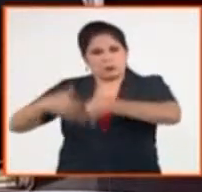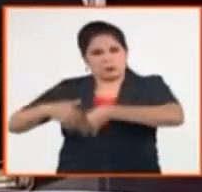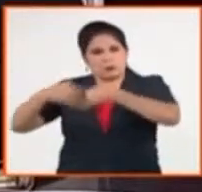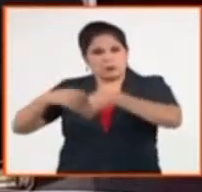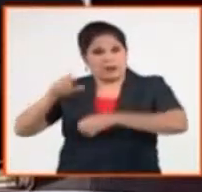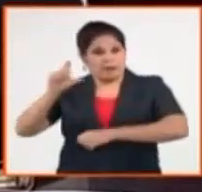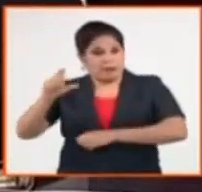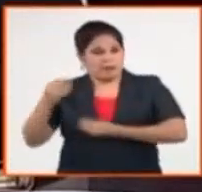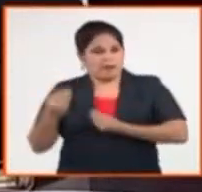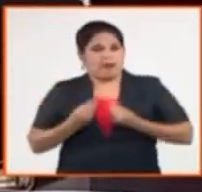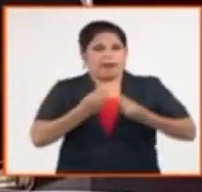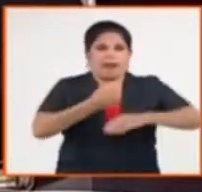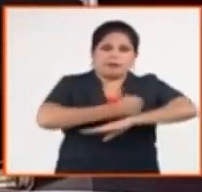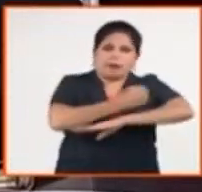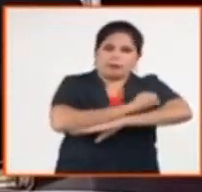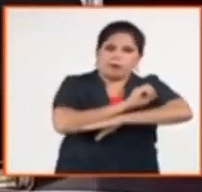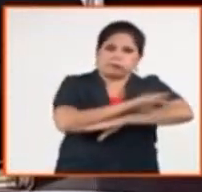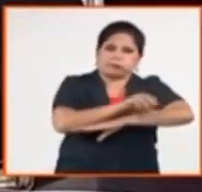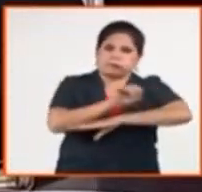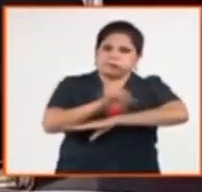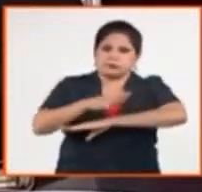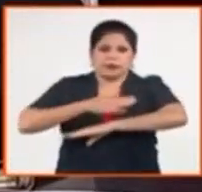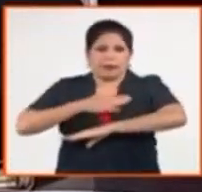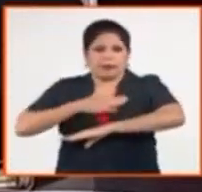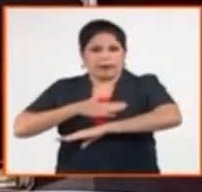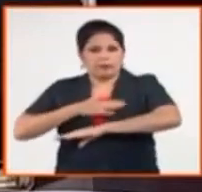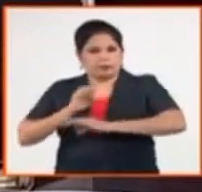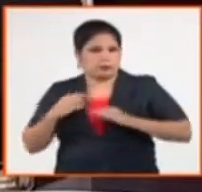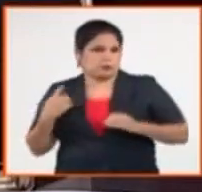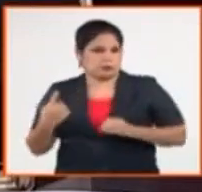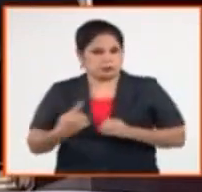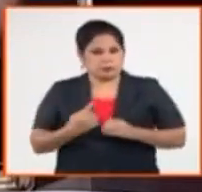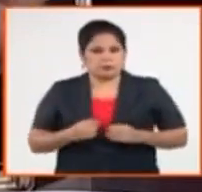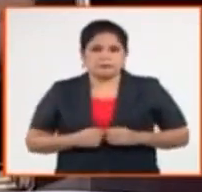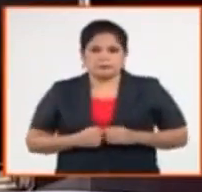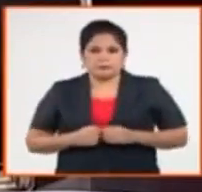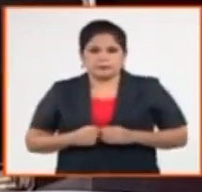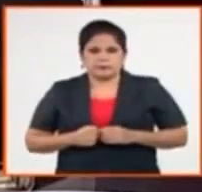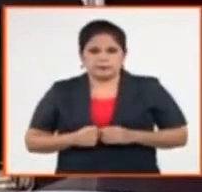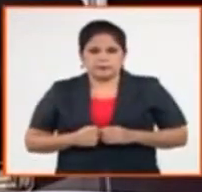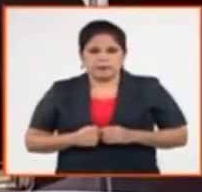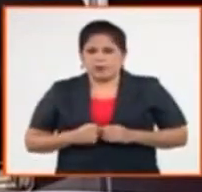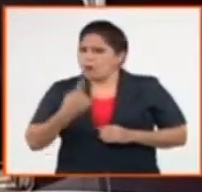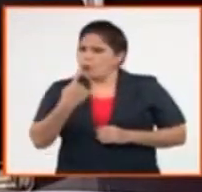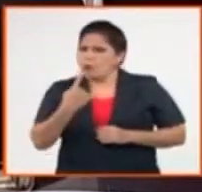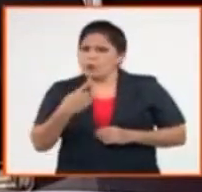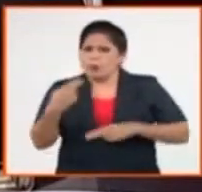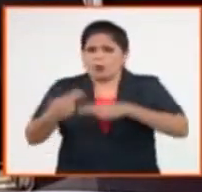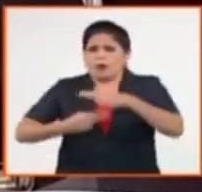que sea el operador logístico de la industria biofarmacéutica no quiere decir que se dedique solamente